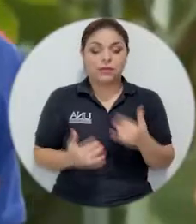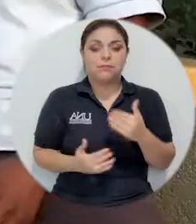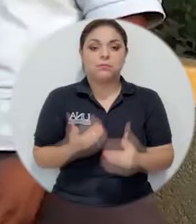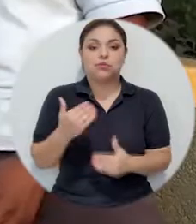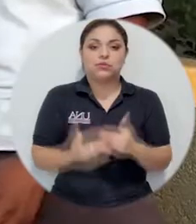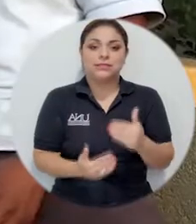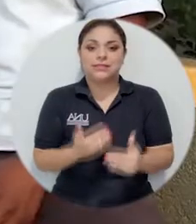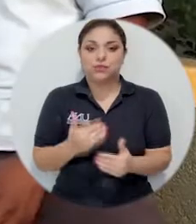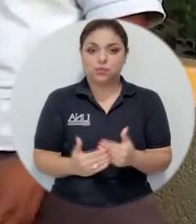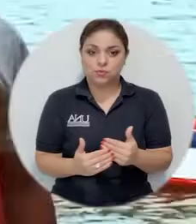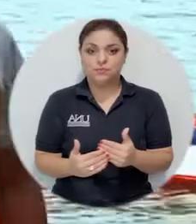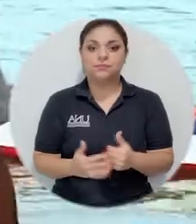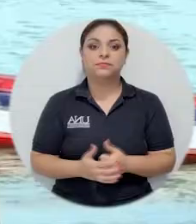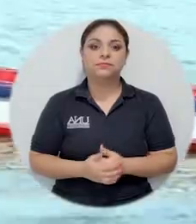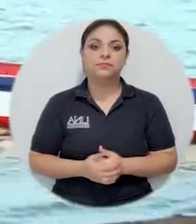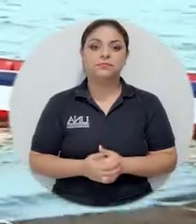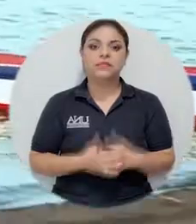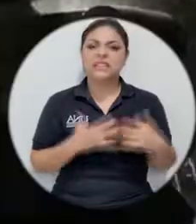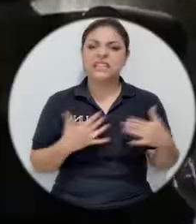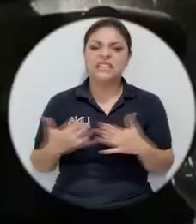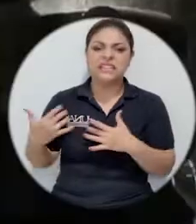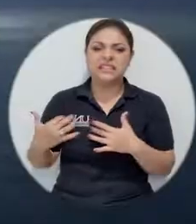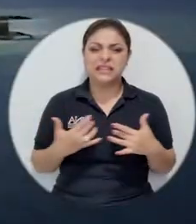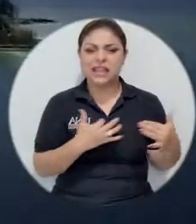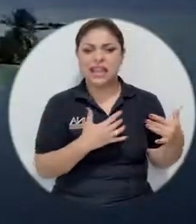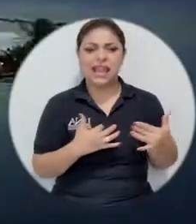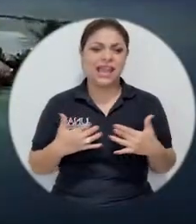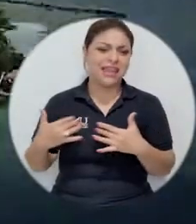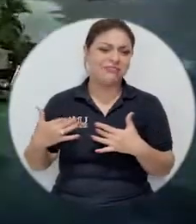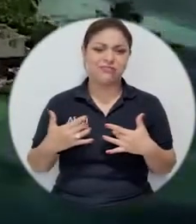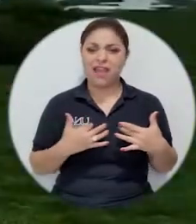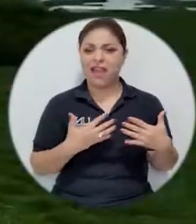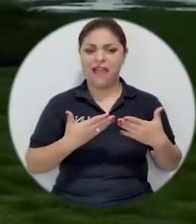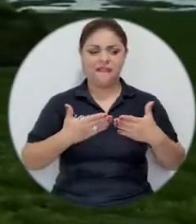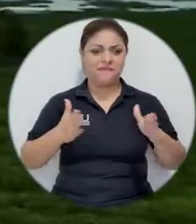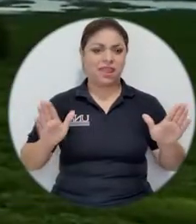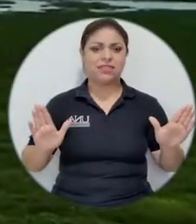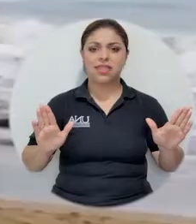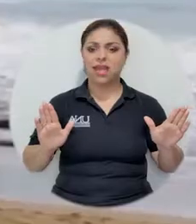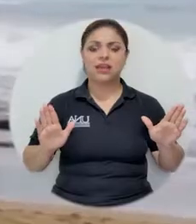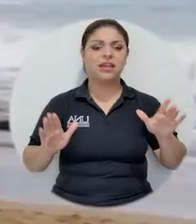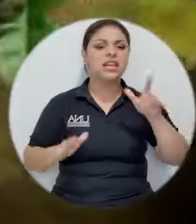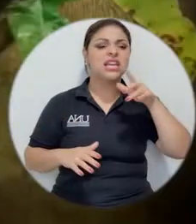proceso de guerra abierta contra las maras.